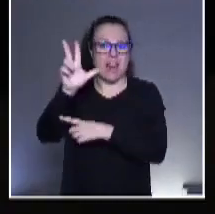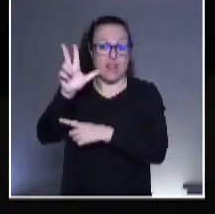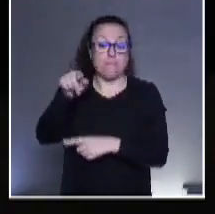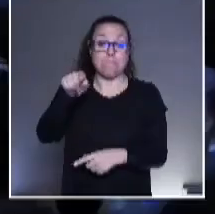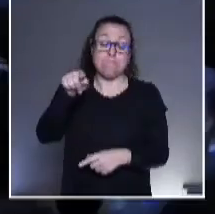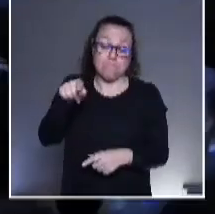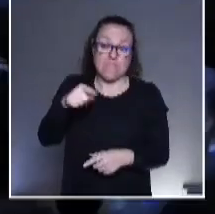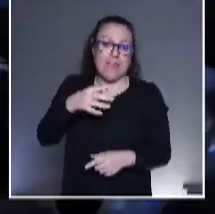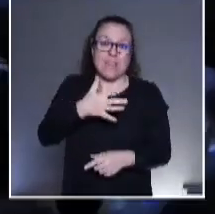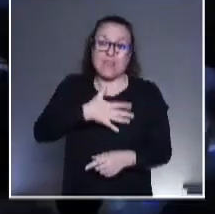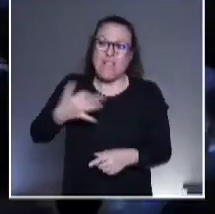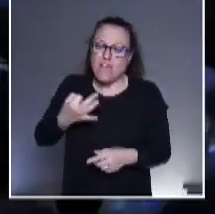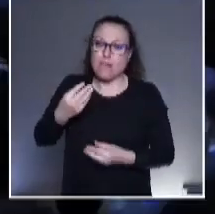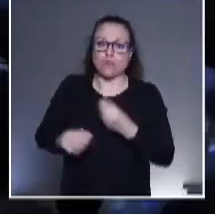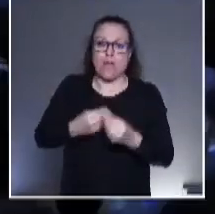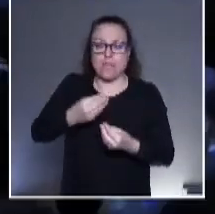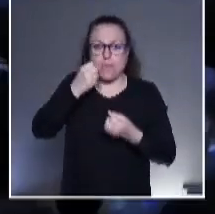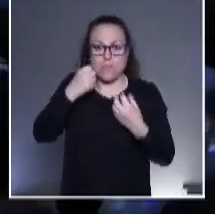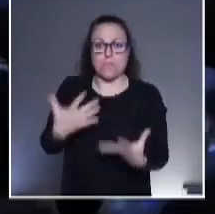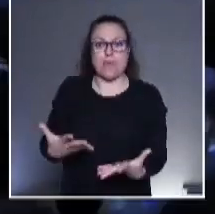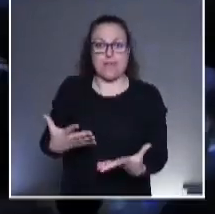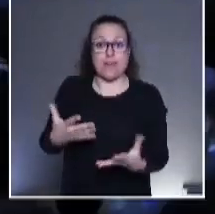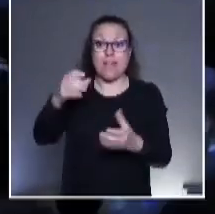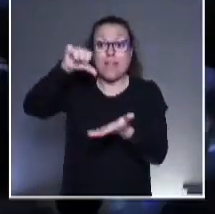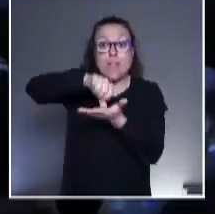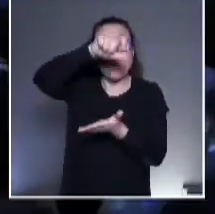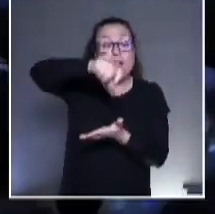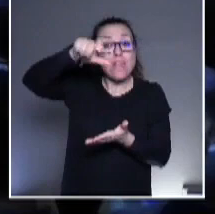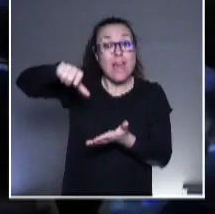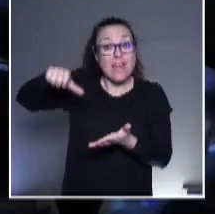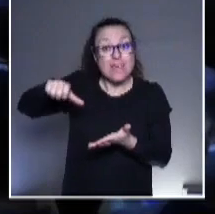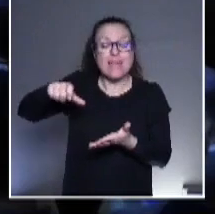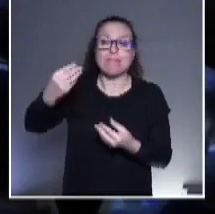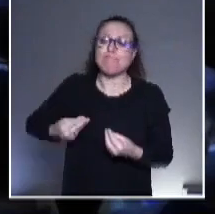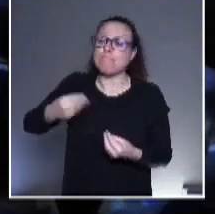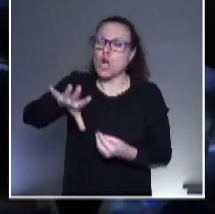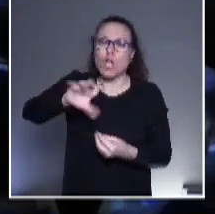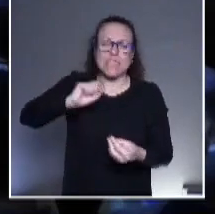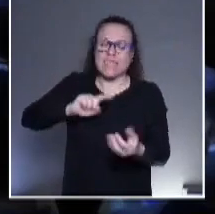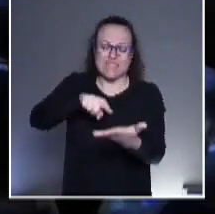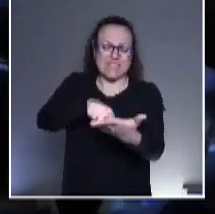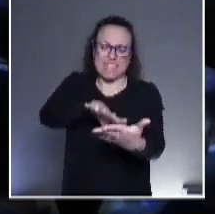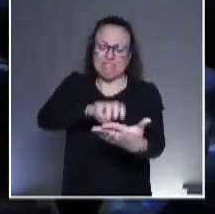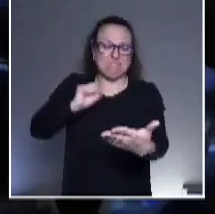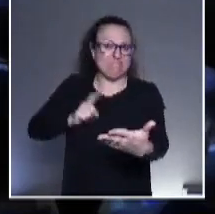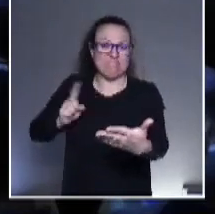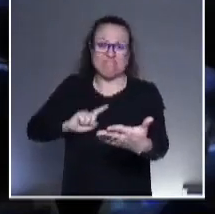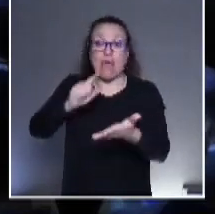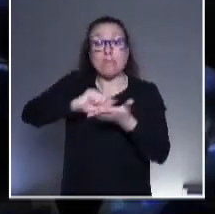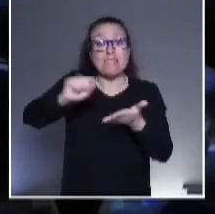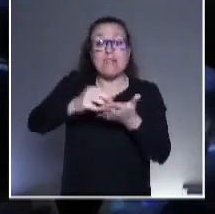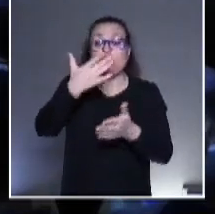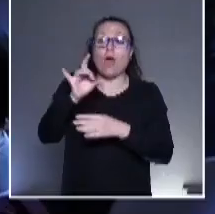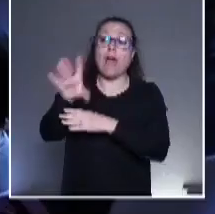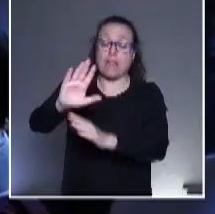manera fehaciente y empírica que la ciudadanía, en efecto, no entiende los mensajes que le envían sus